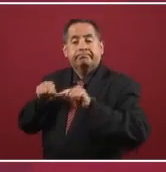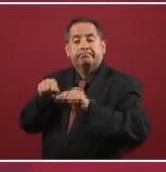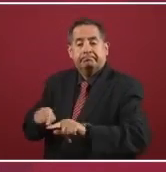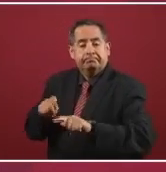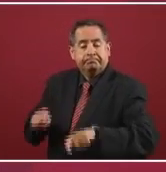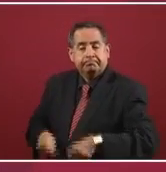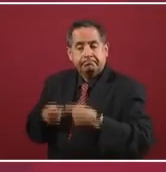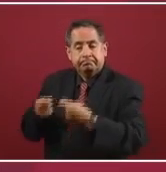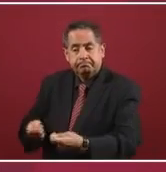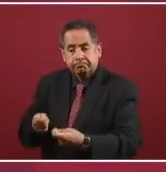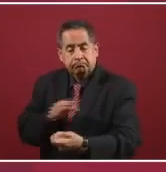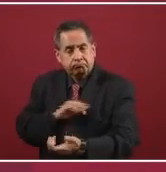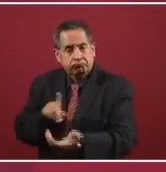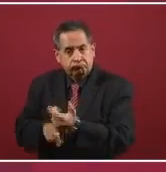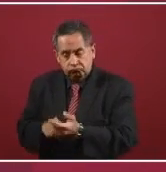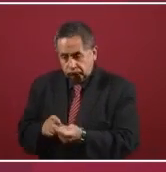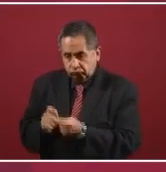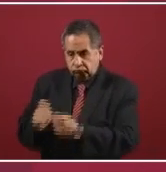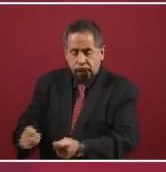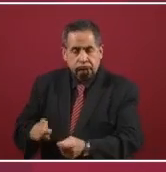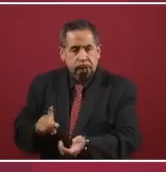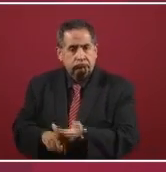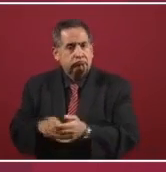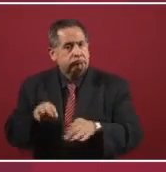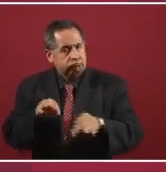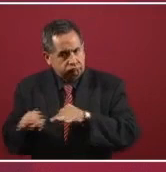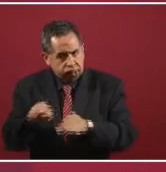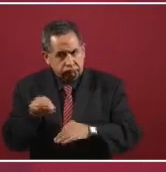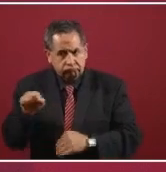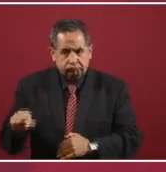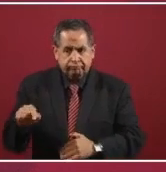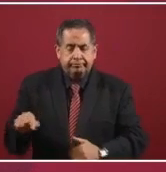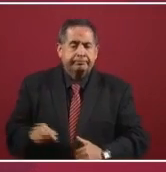que puedan tener trabajo,